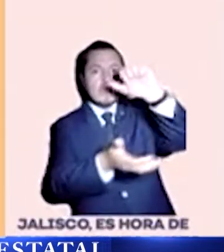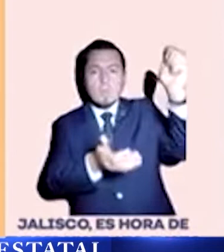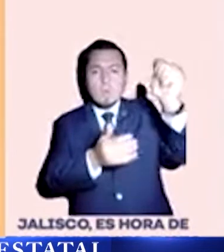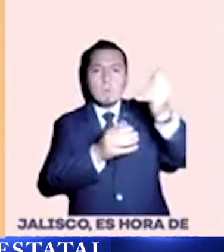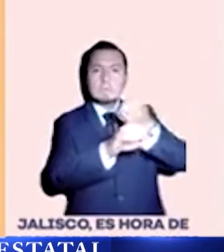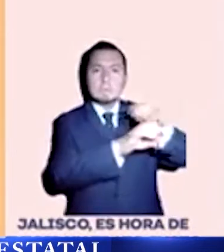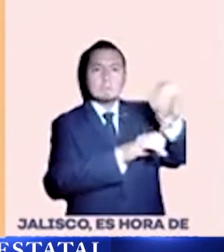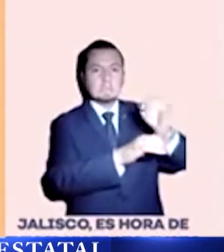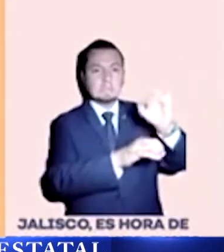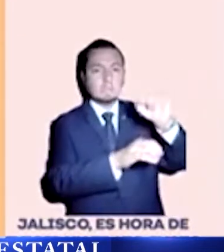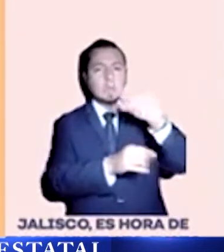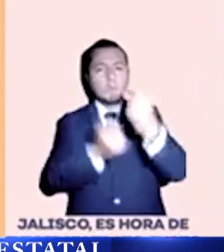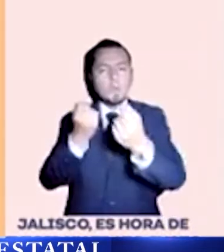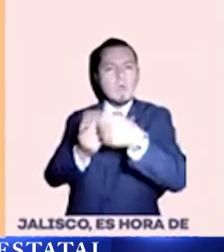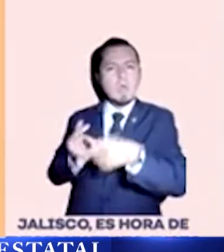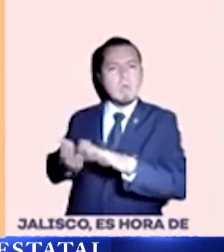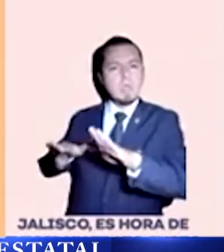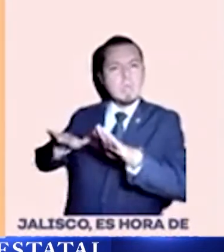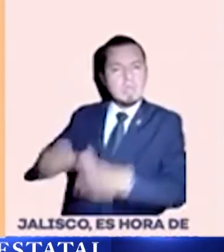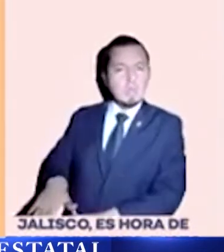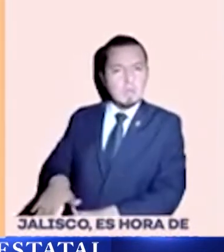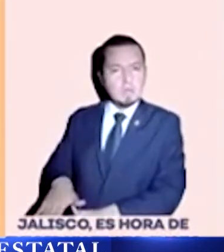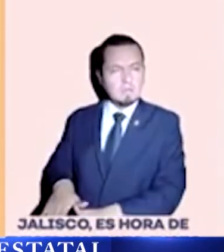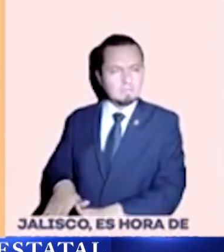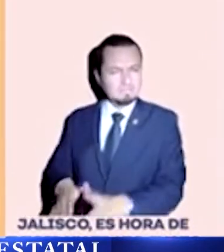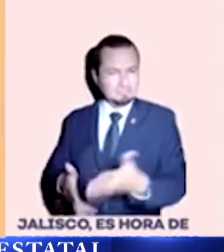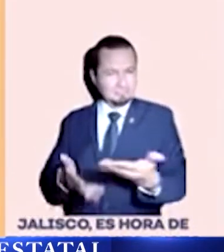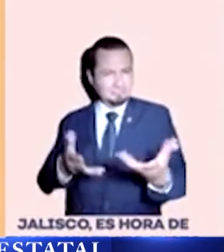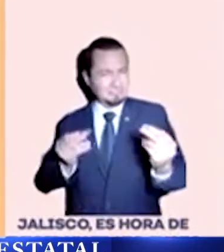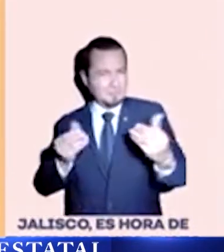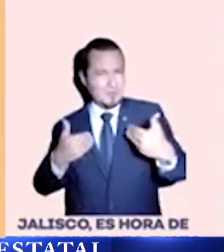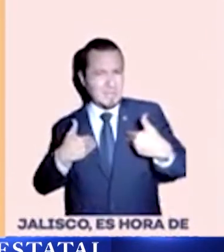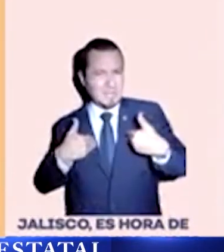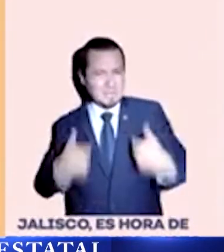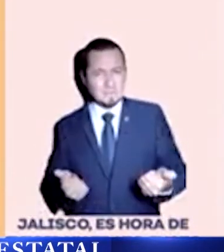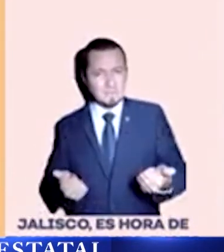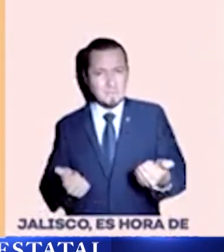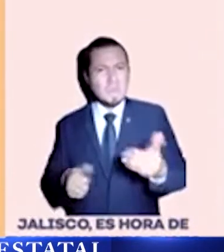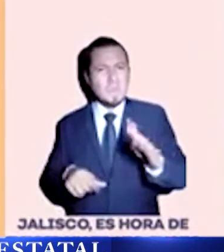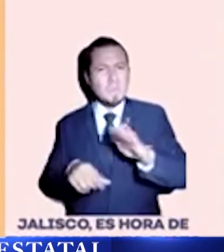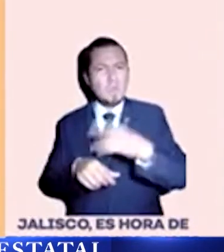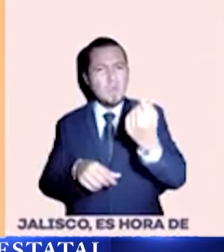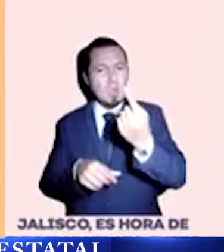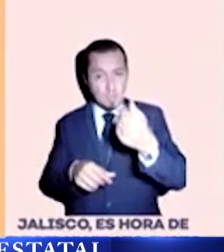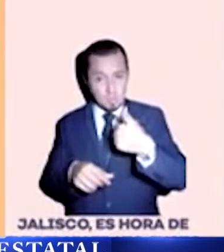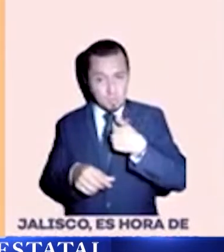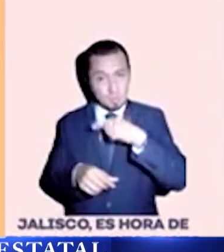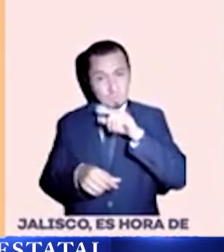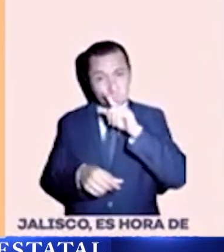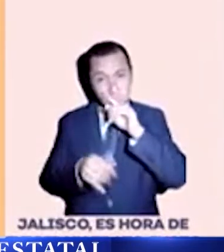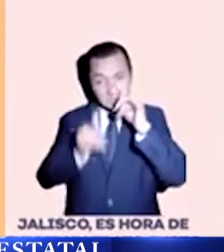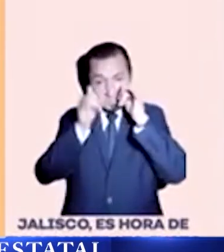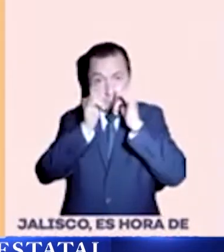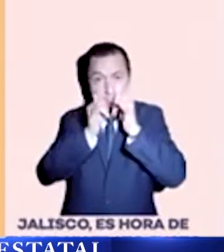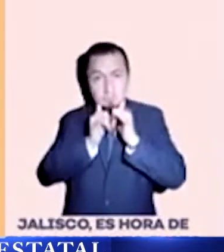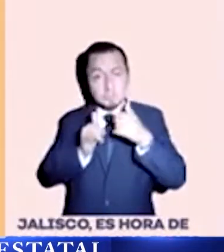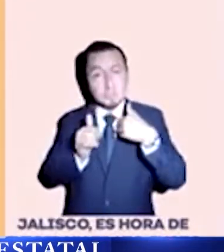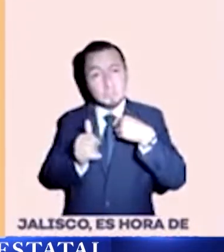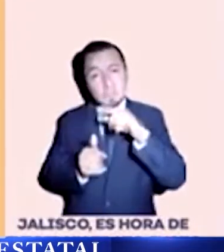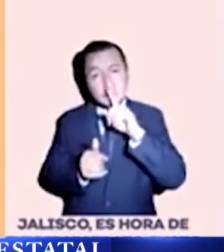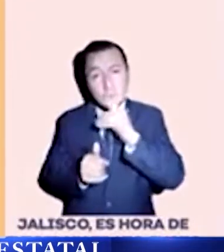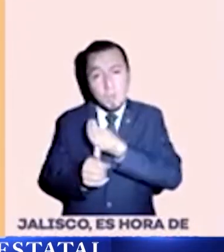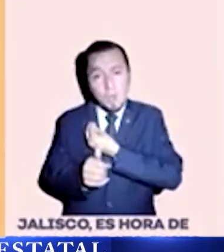¿Cómo se puede explicar esto? ¿Cómo podemos entender que tengamos un trato de esta